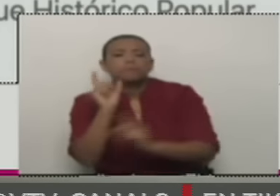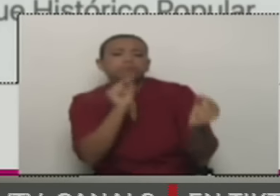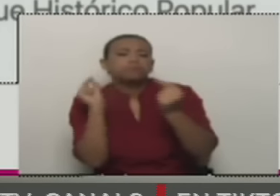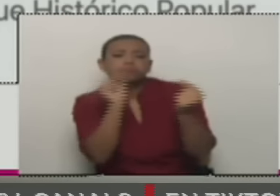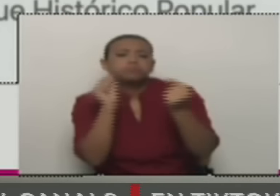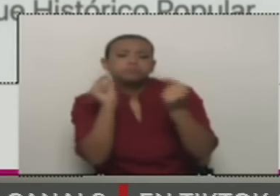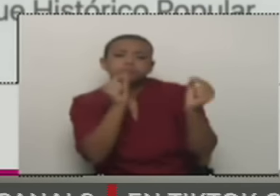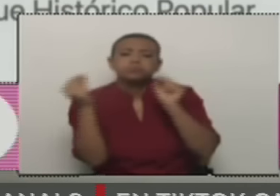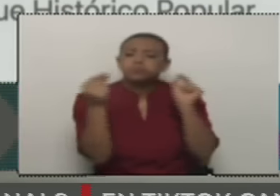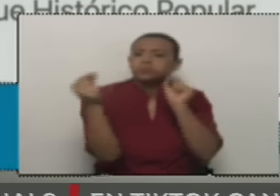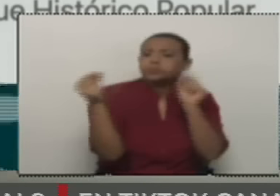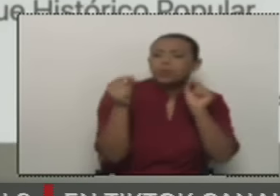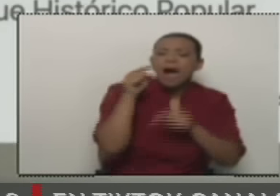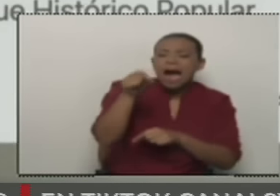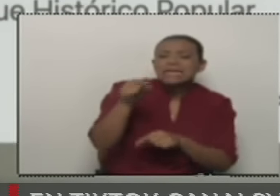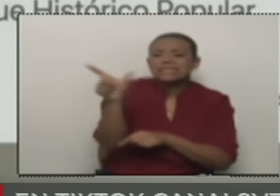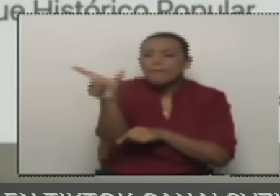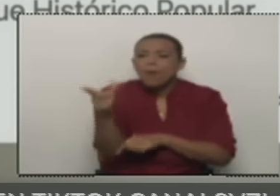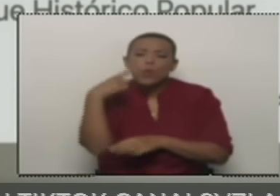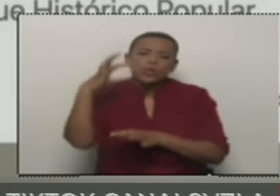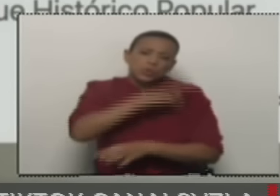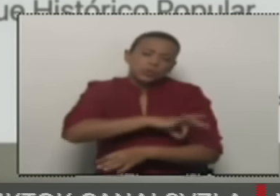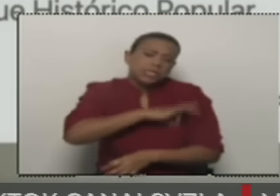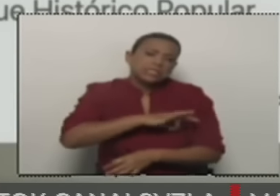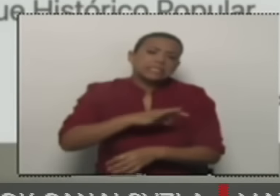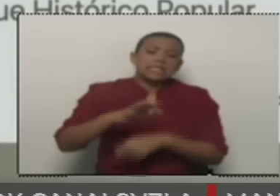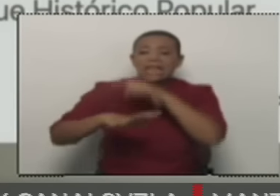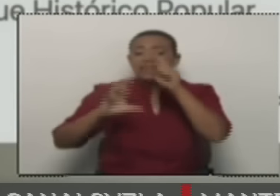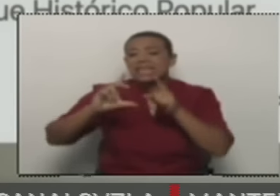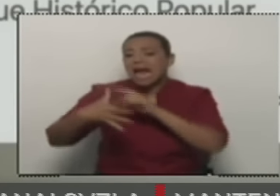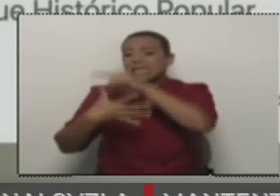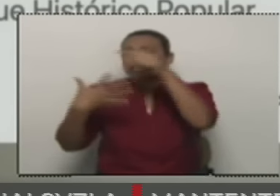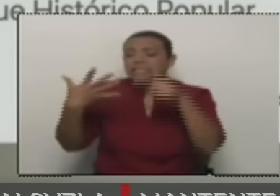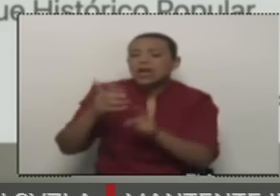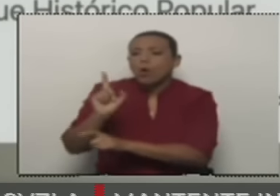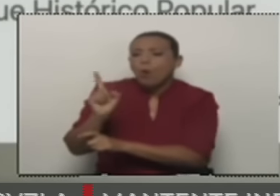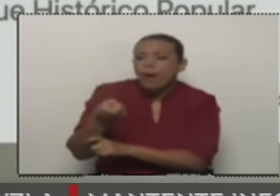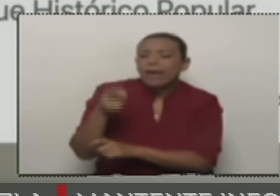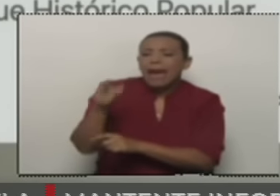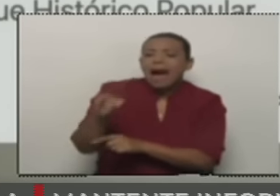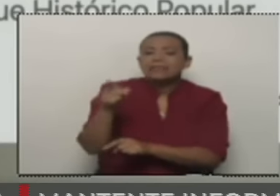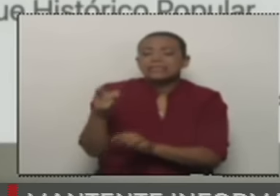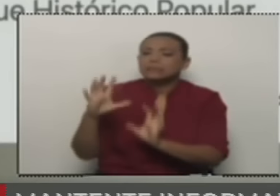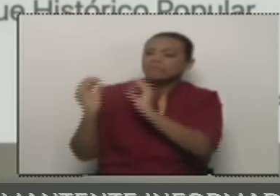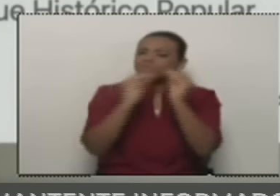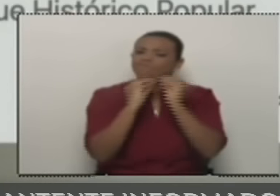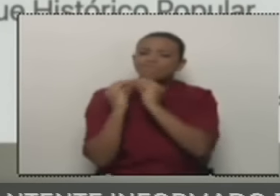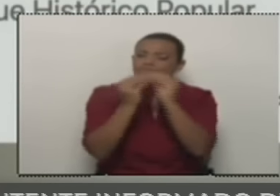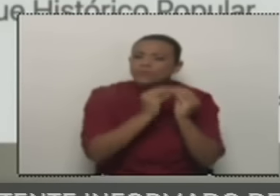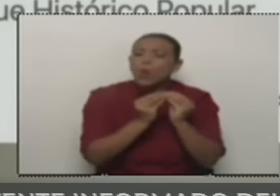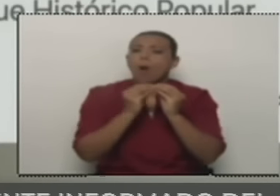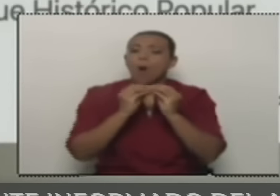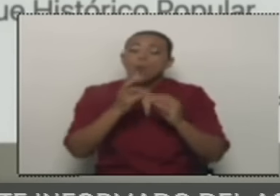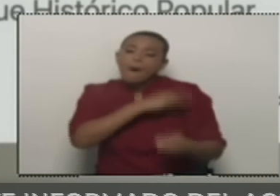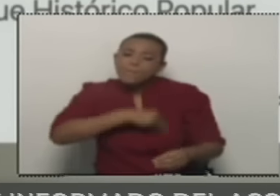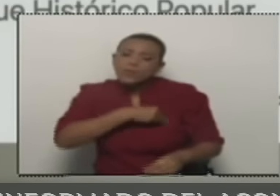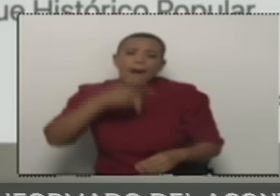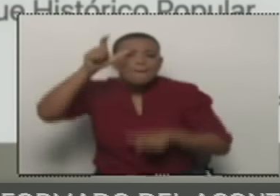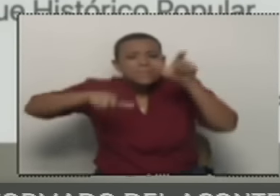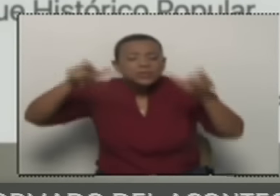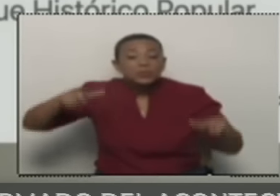Bloque Histórico Popular Chavista y Socialista de la 5G. Esto parte pues desde el recorrido por la propia moral del pueblo,